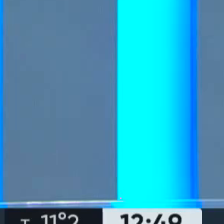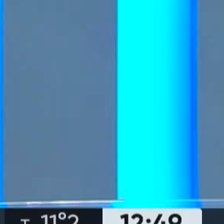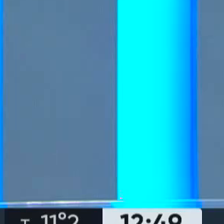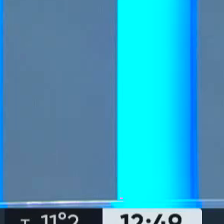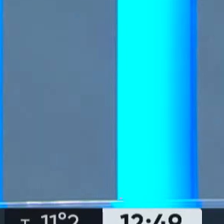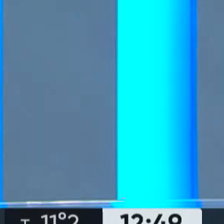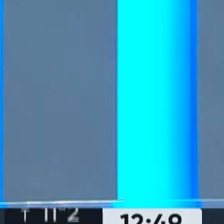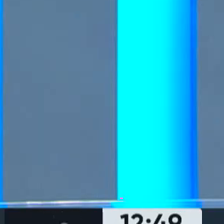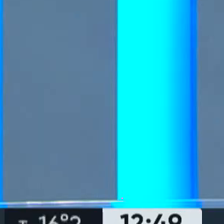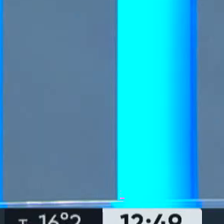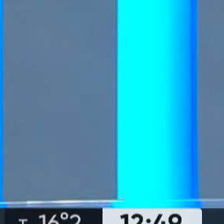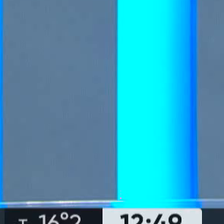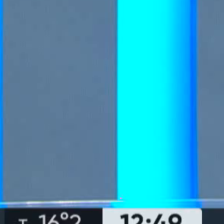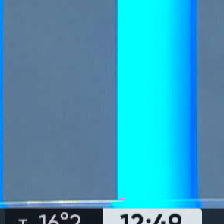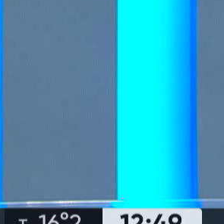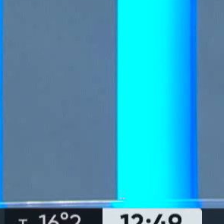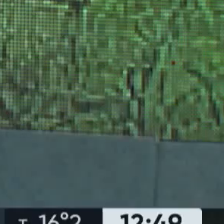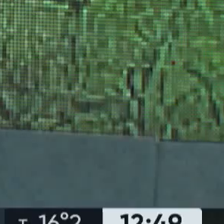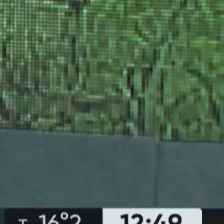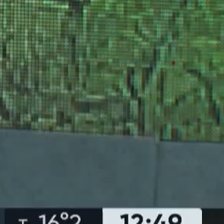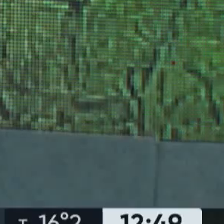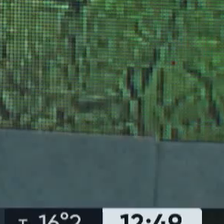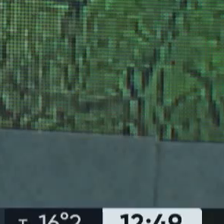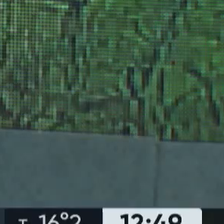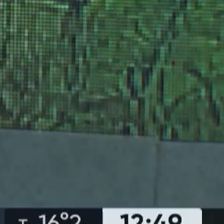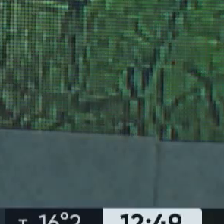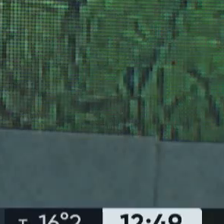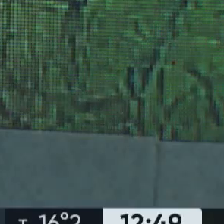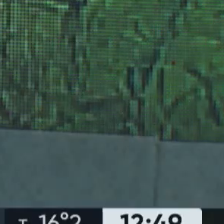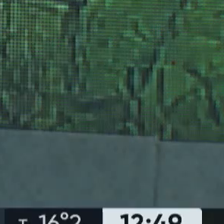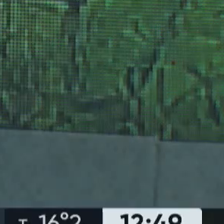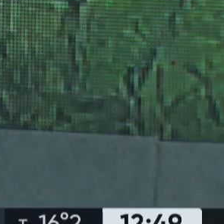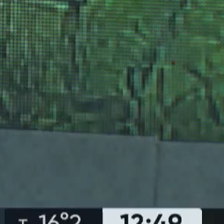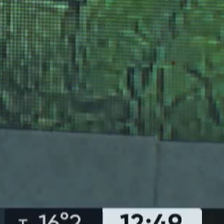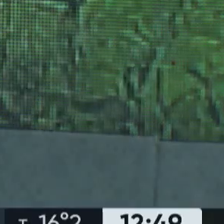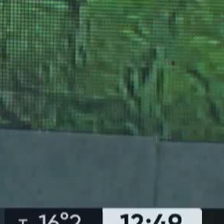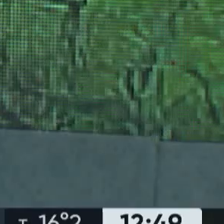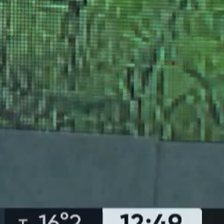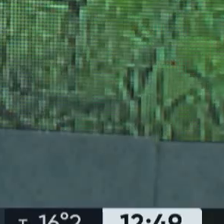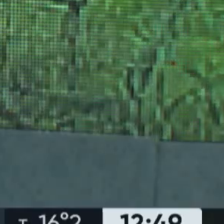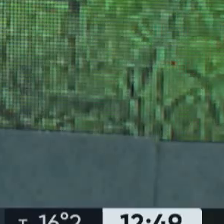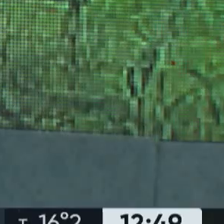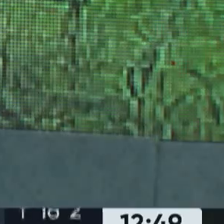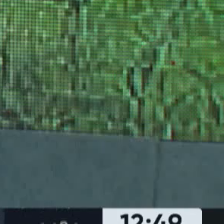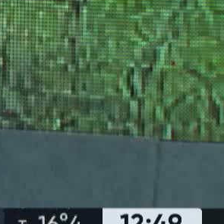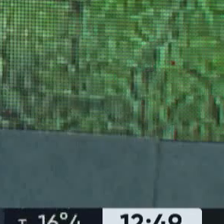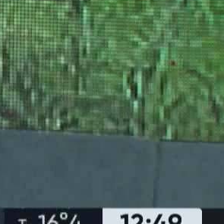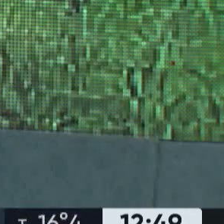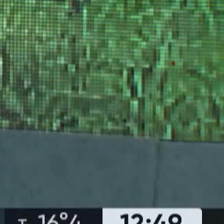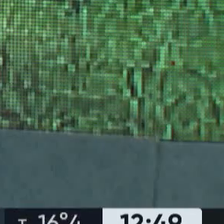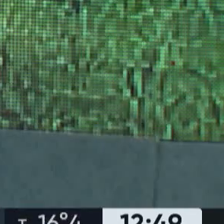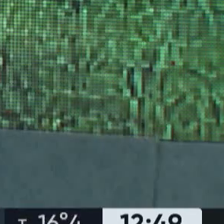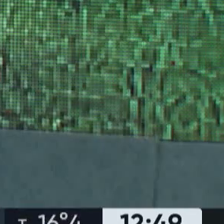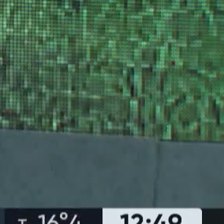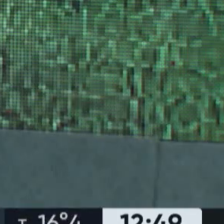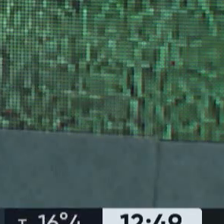¿Qué tal? ¿Cómo estás, Matías? ¿Qué tal, Silvia? ¿Cómo estás? Bueno, y necesitamos sí o sí algunos detalles de tu parte respecto a lo que ha sido la presentación de Fernando Galarraga ante la